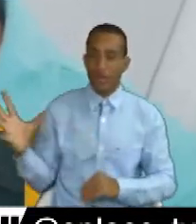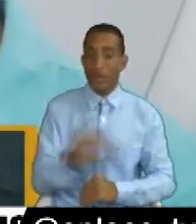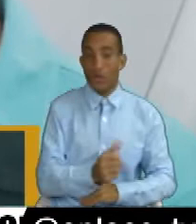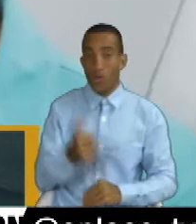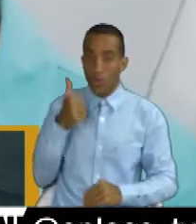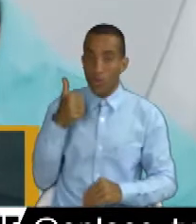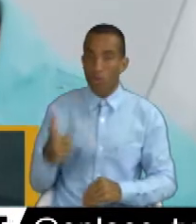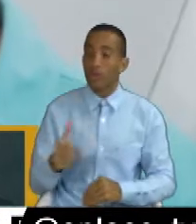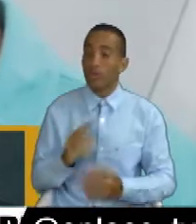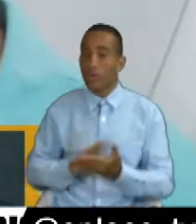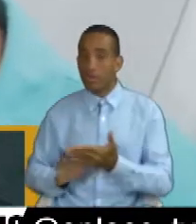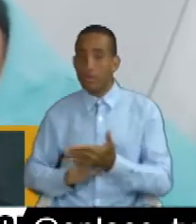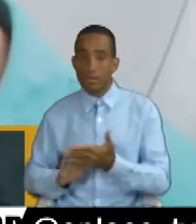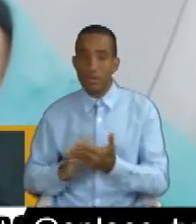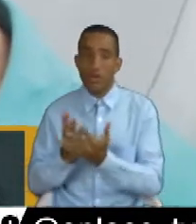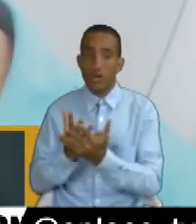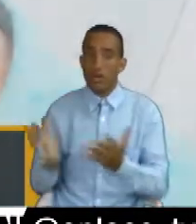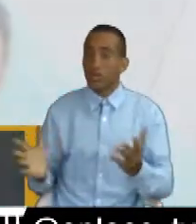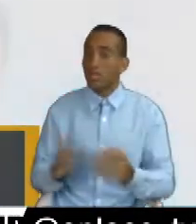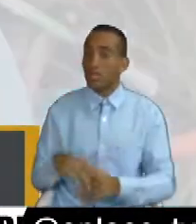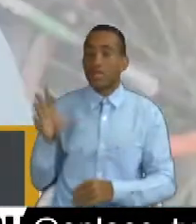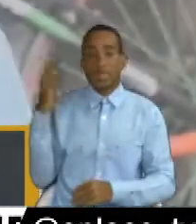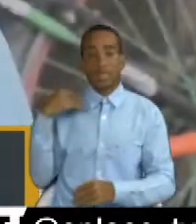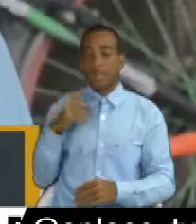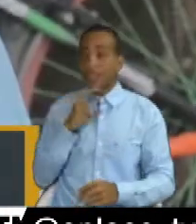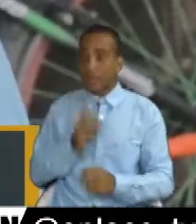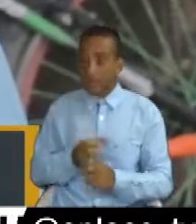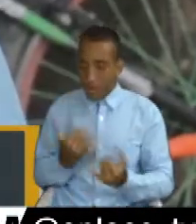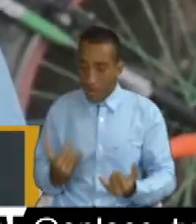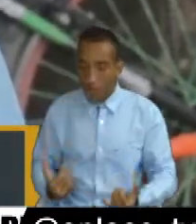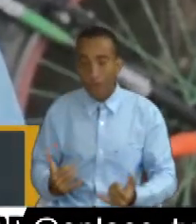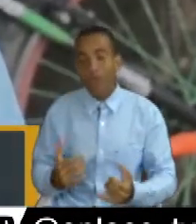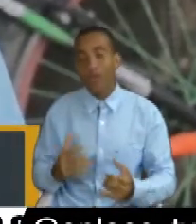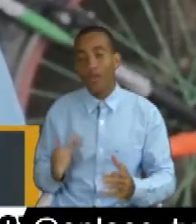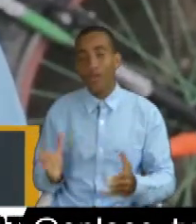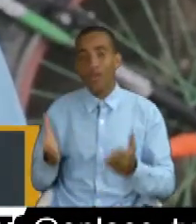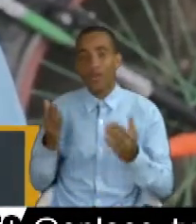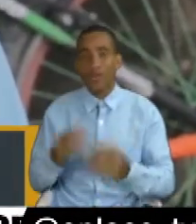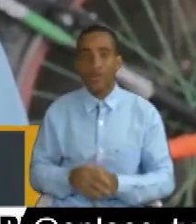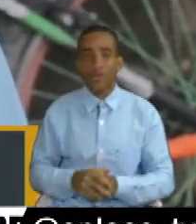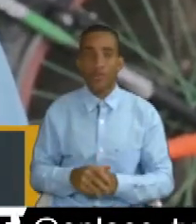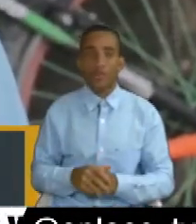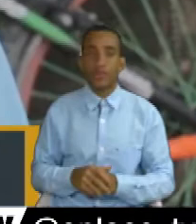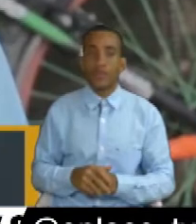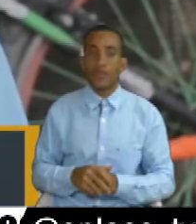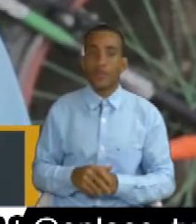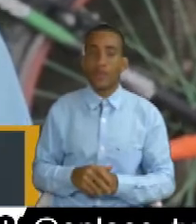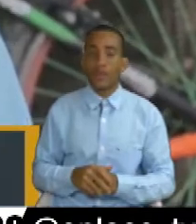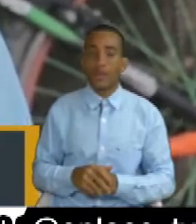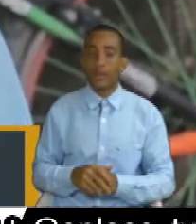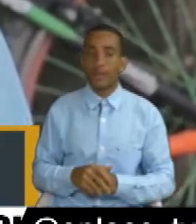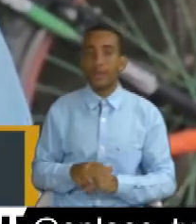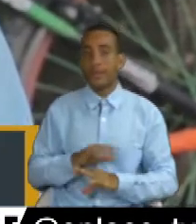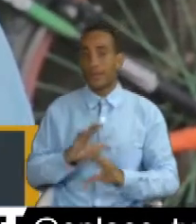me solucionaron cosas que creí que no me iban a solucionar. Mi inquietud era lo del desplazamiento y lo del SISBEN y me dieron